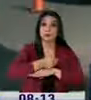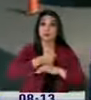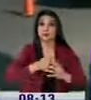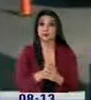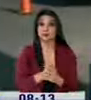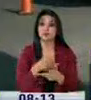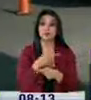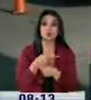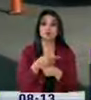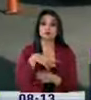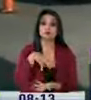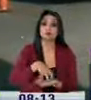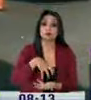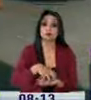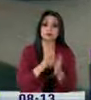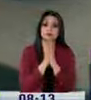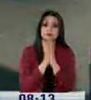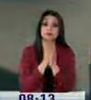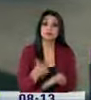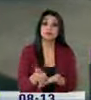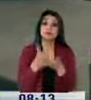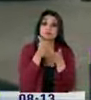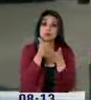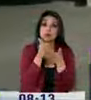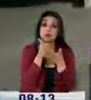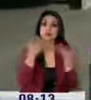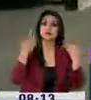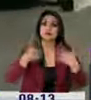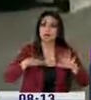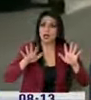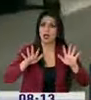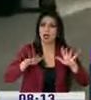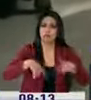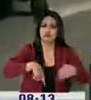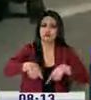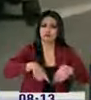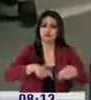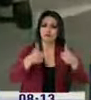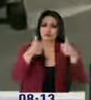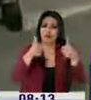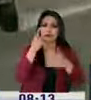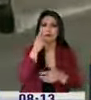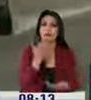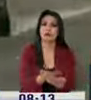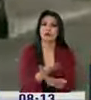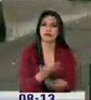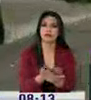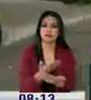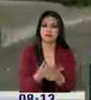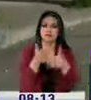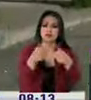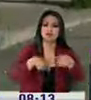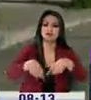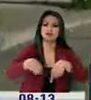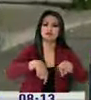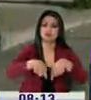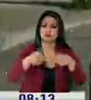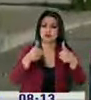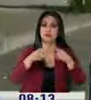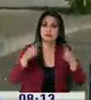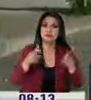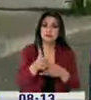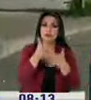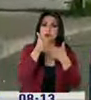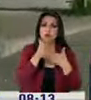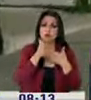caso del Consejo Provincial, que nos ayuden, que ya está bien que estos días se hagan las pruebas, pero que por favor nos ayuden que